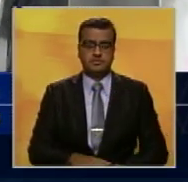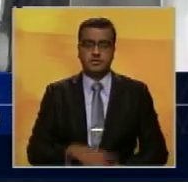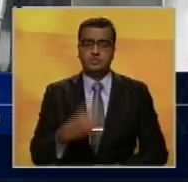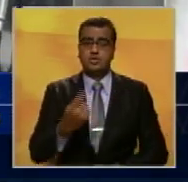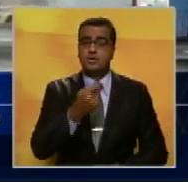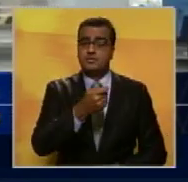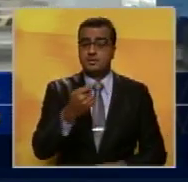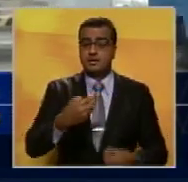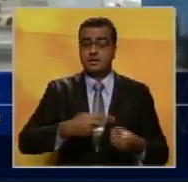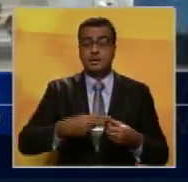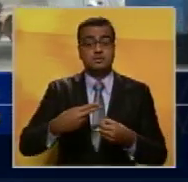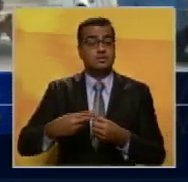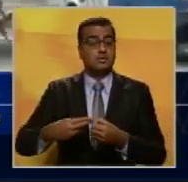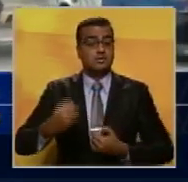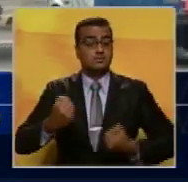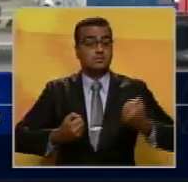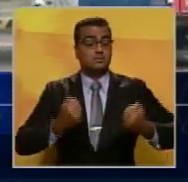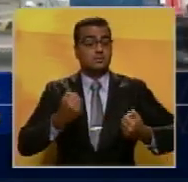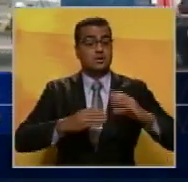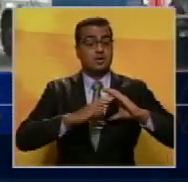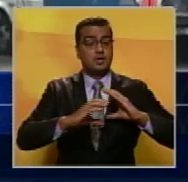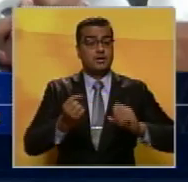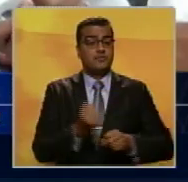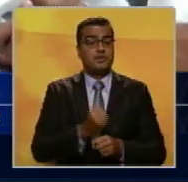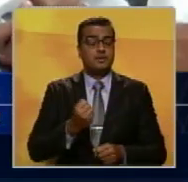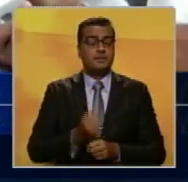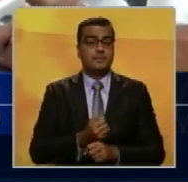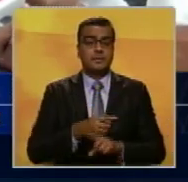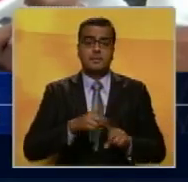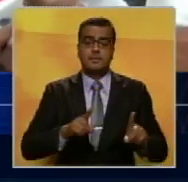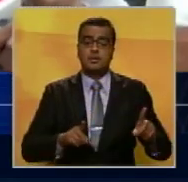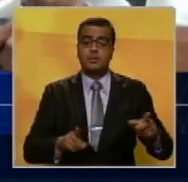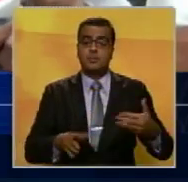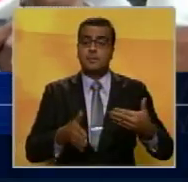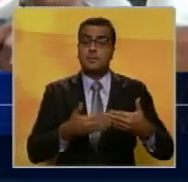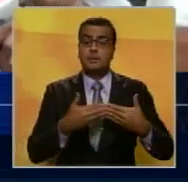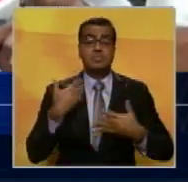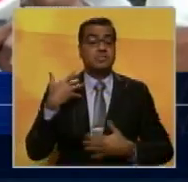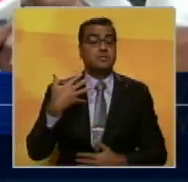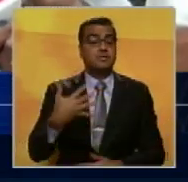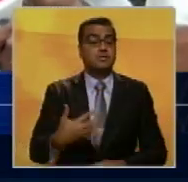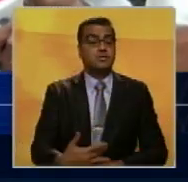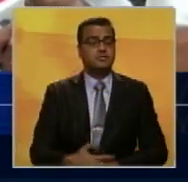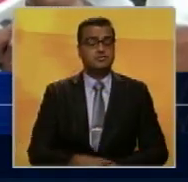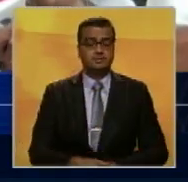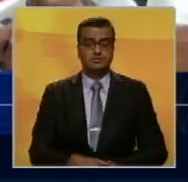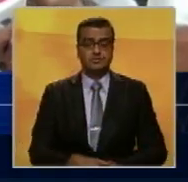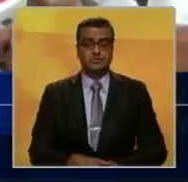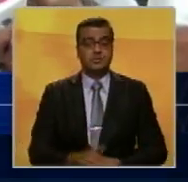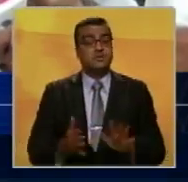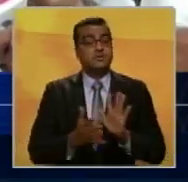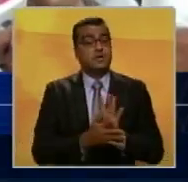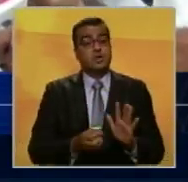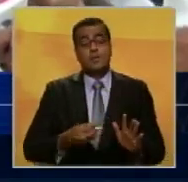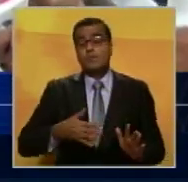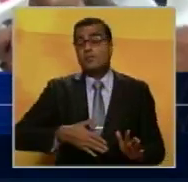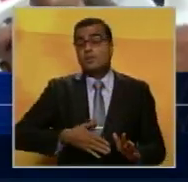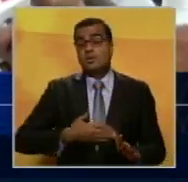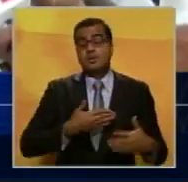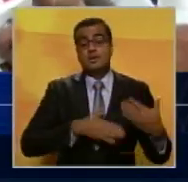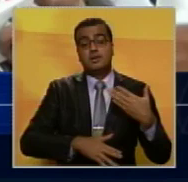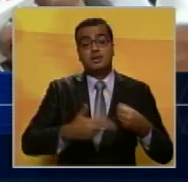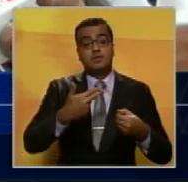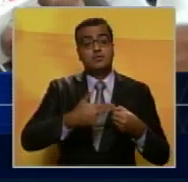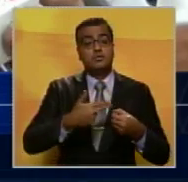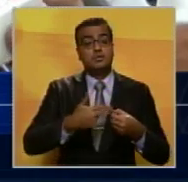venden gasolina a las unidades que laboran. Pero como hay un paro indefinido, eso quiere decir que no pueden ir o no deben ir a